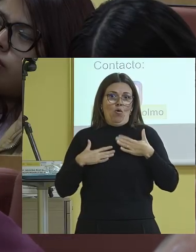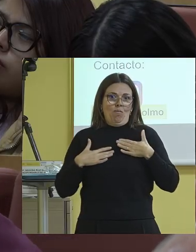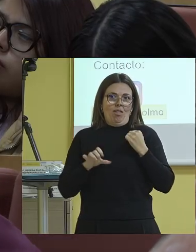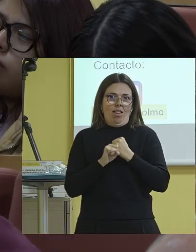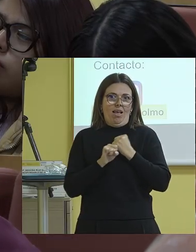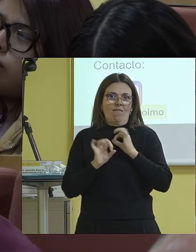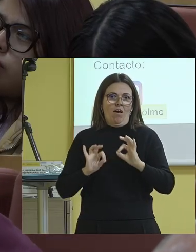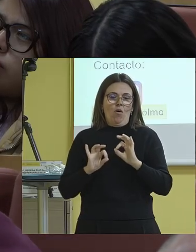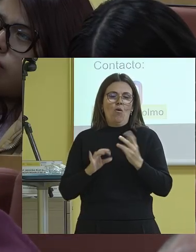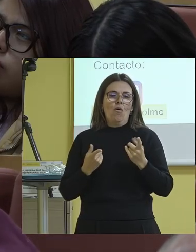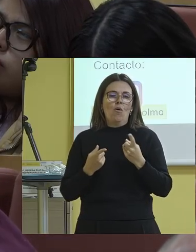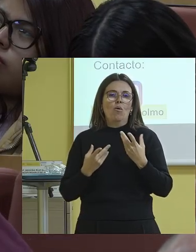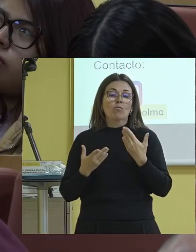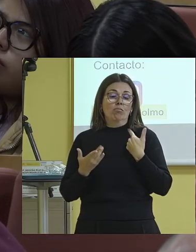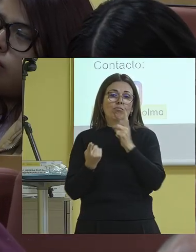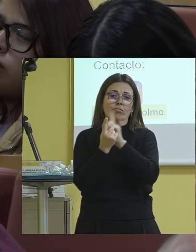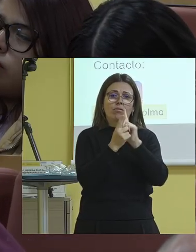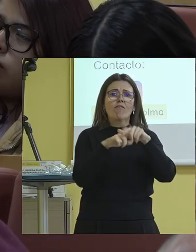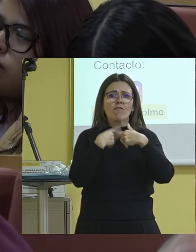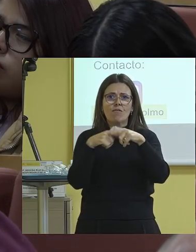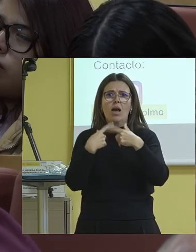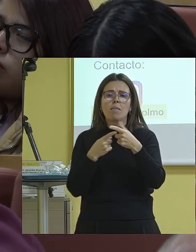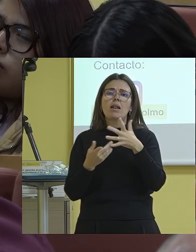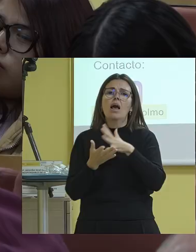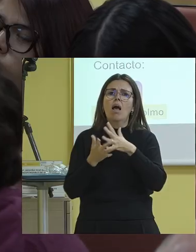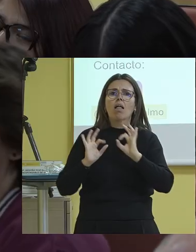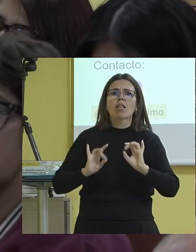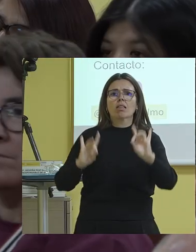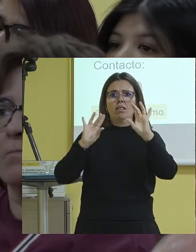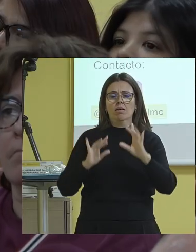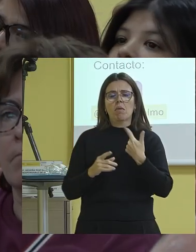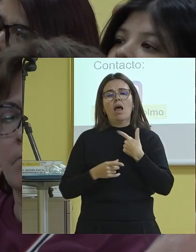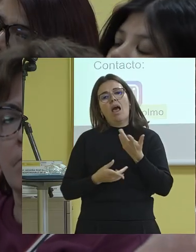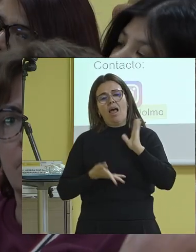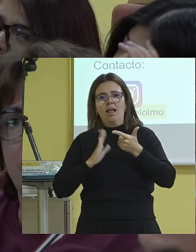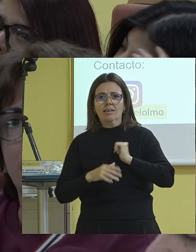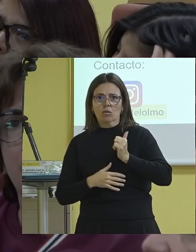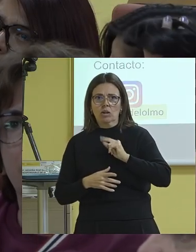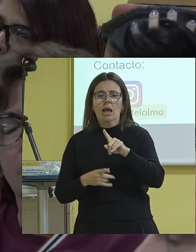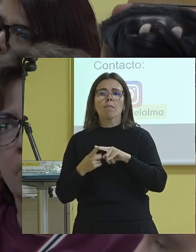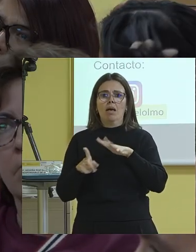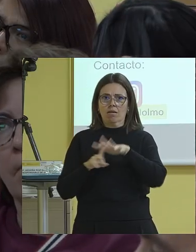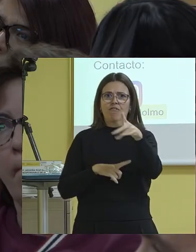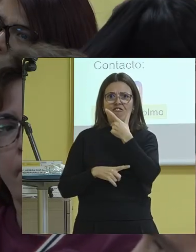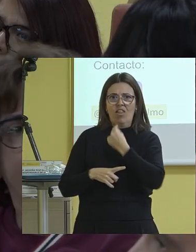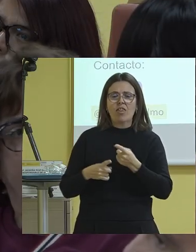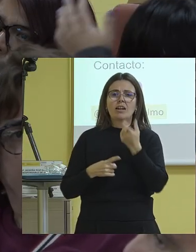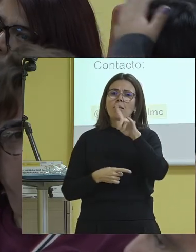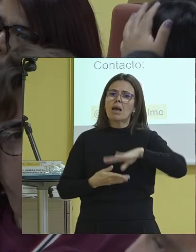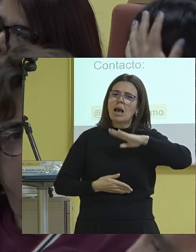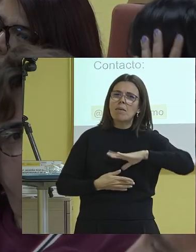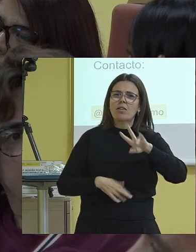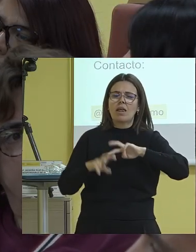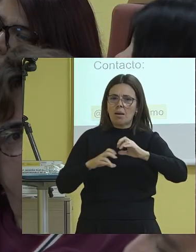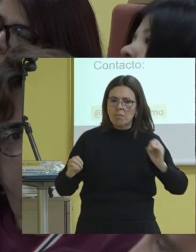muevo, hablamos con muchas familias muy vulnerables a las pseudoterapias, muy vulnerables a la capacidad de